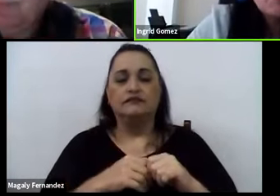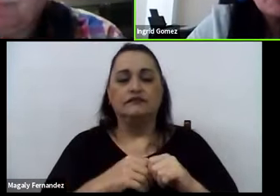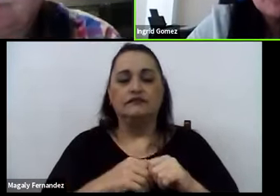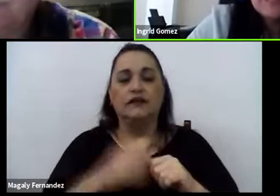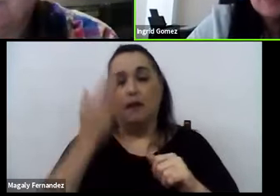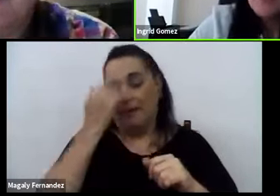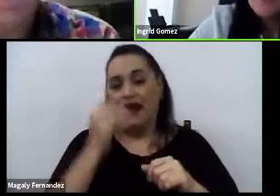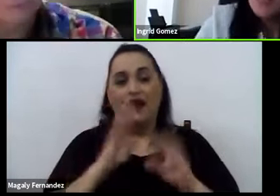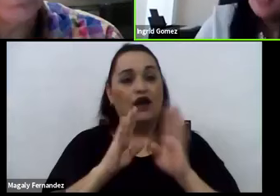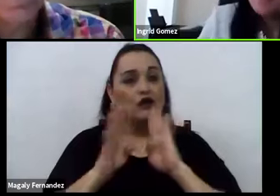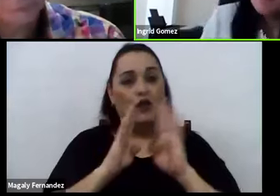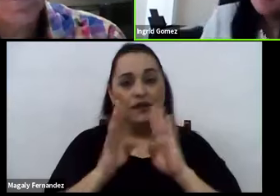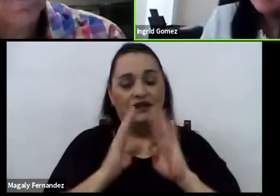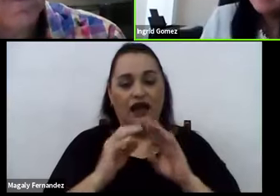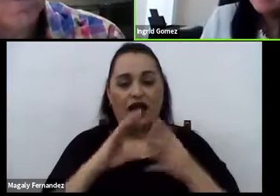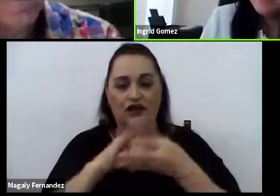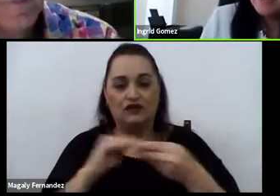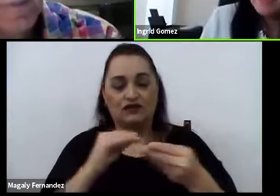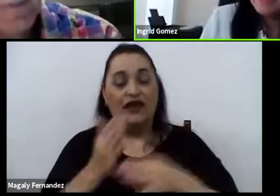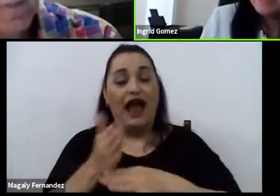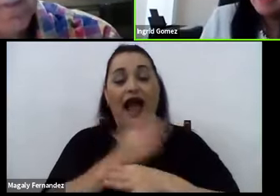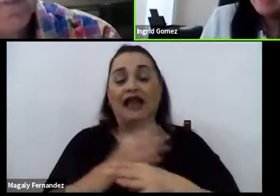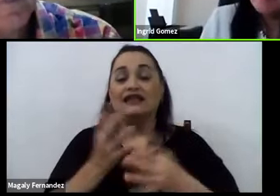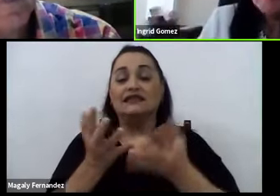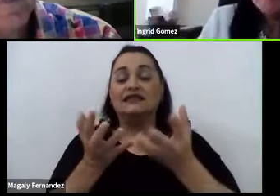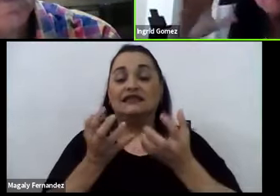los comentarios, pero antes quisiera